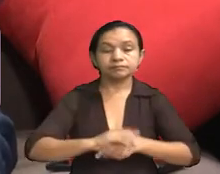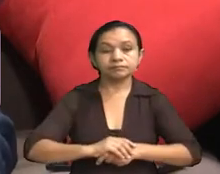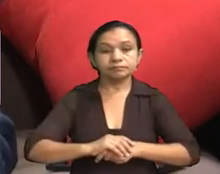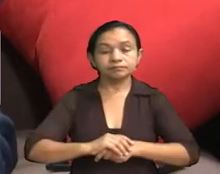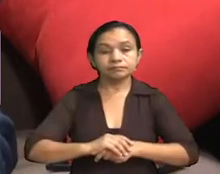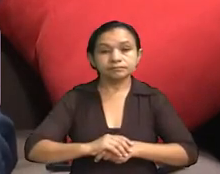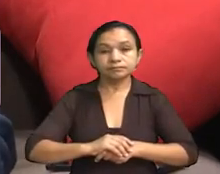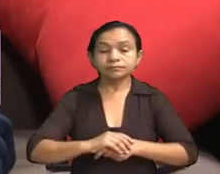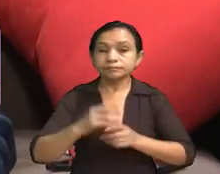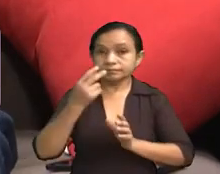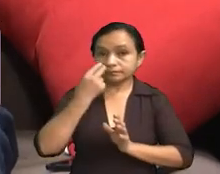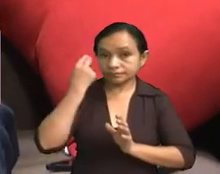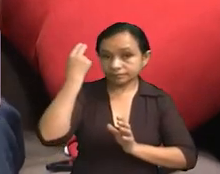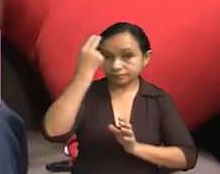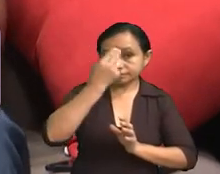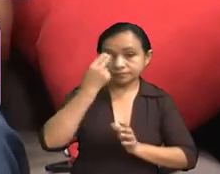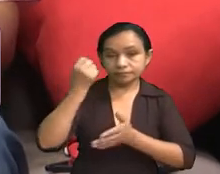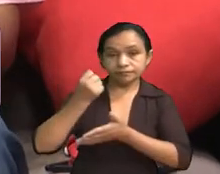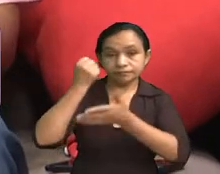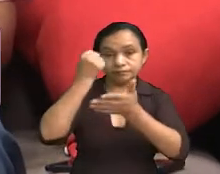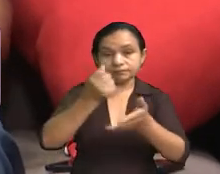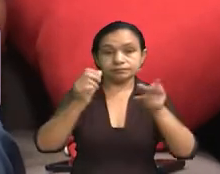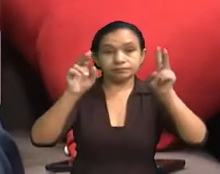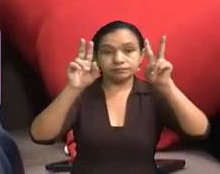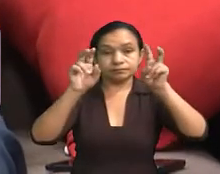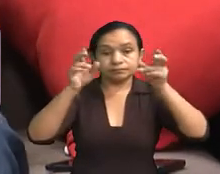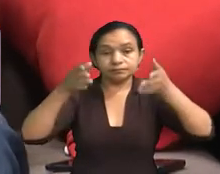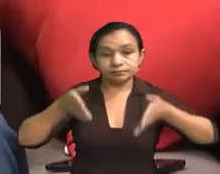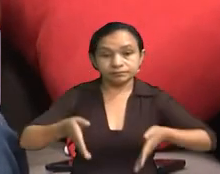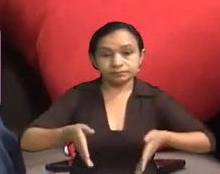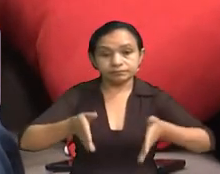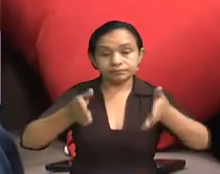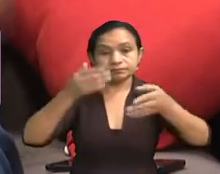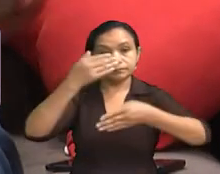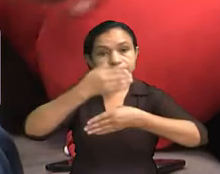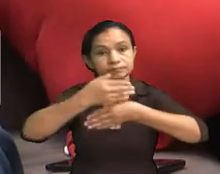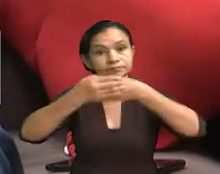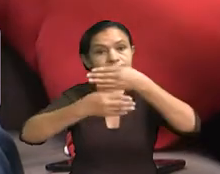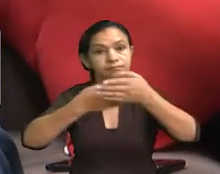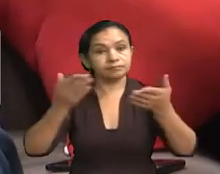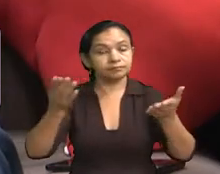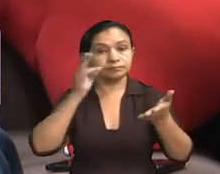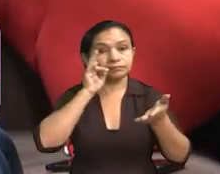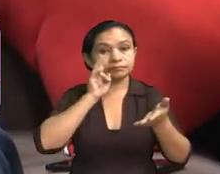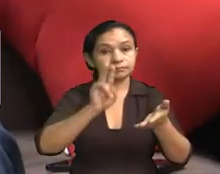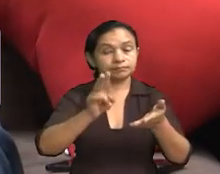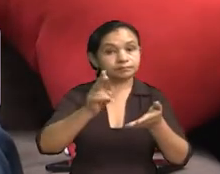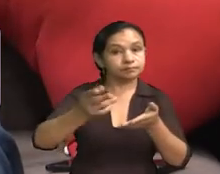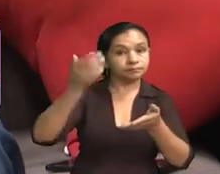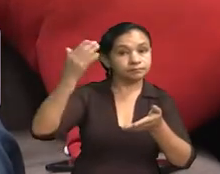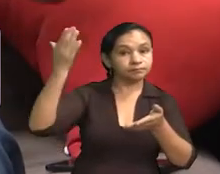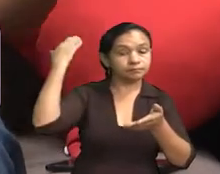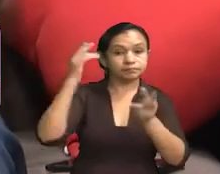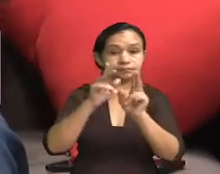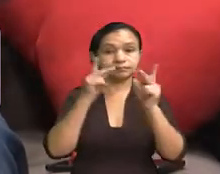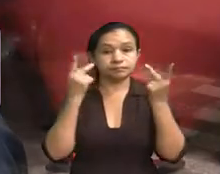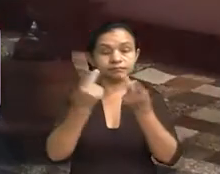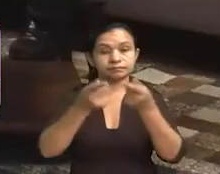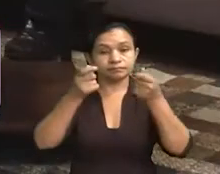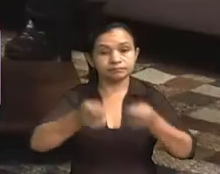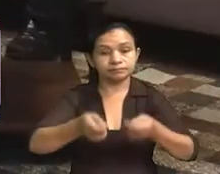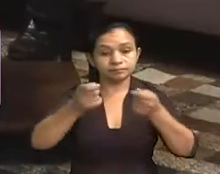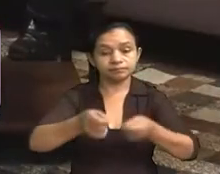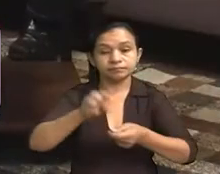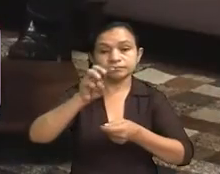Y le consulto a partir de la inversión pública en el tema de carreteras, infraestructura vial. Reciente vimos deudas históricas, por ejemplo, con la población de Granada, en